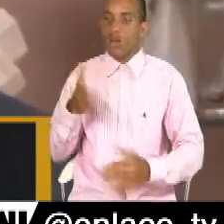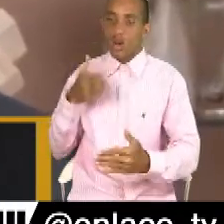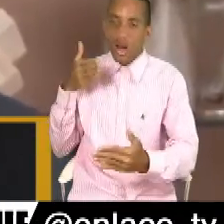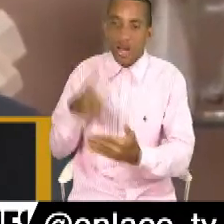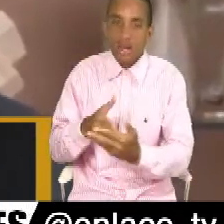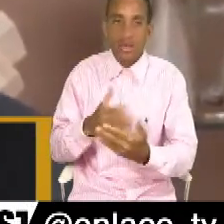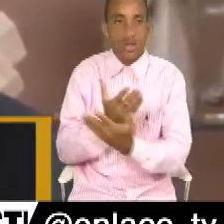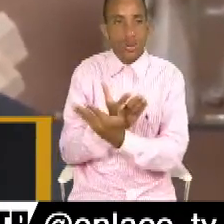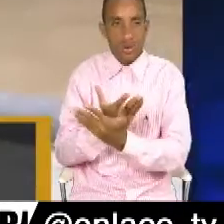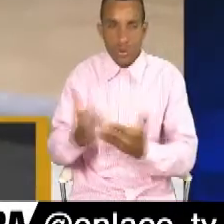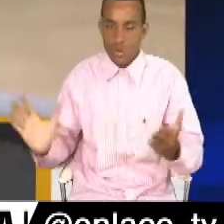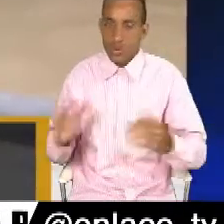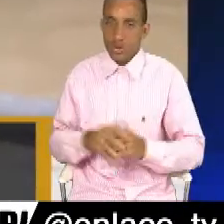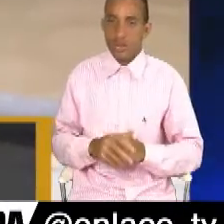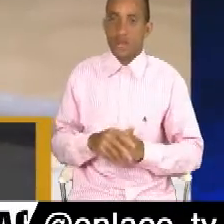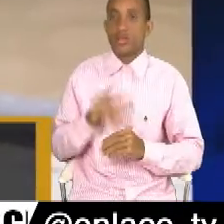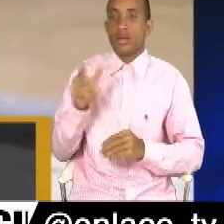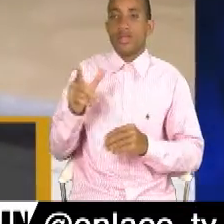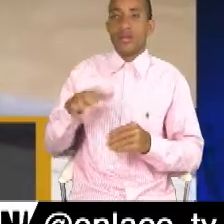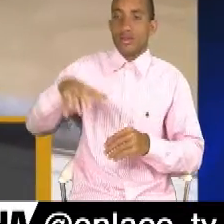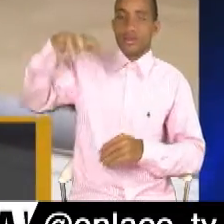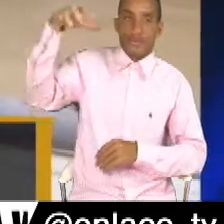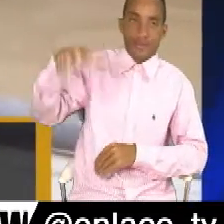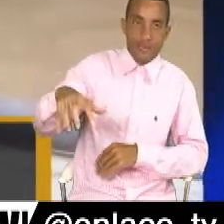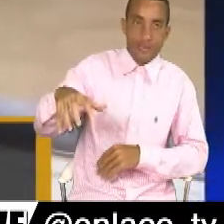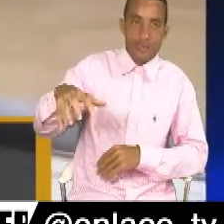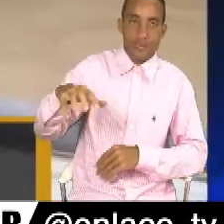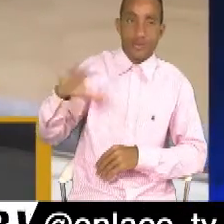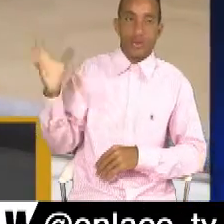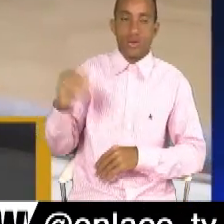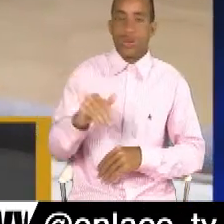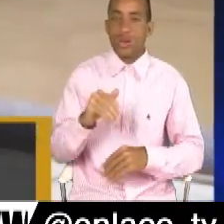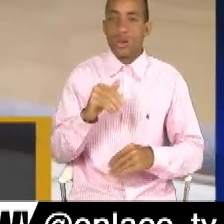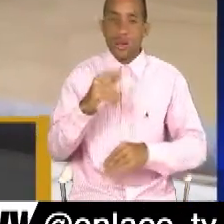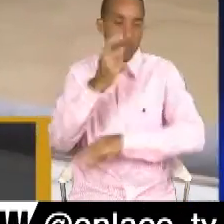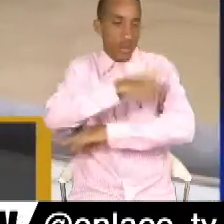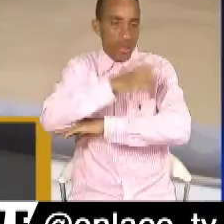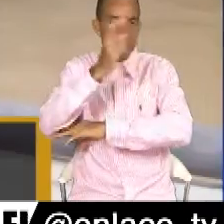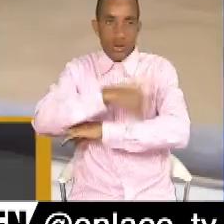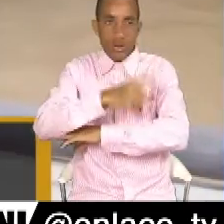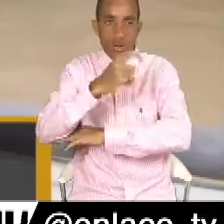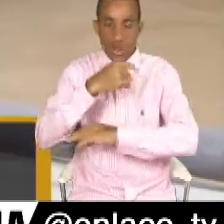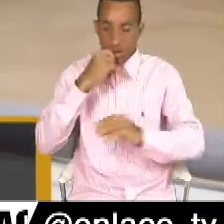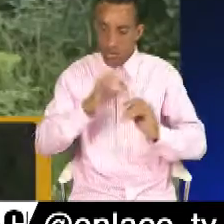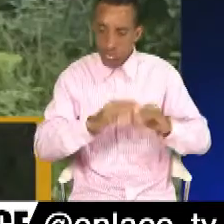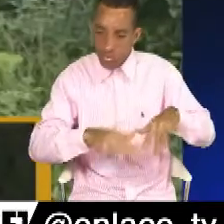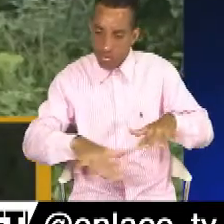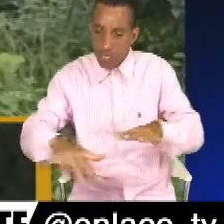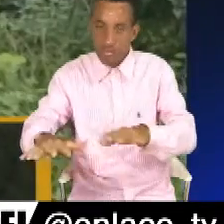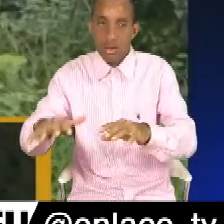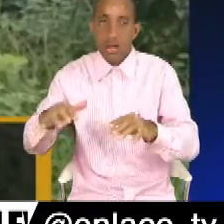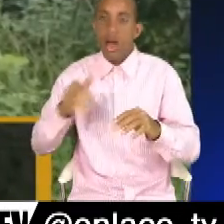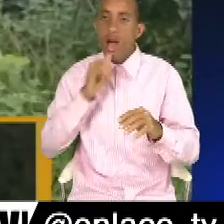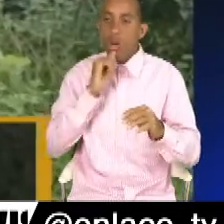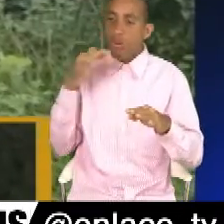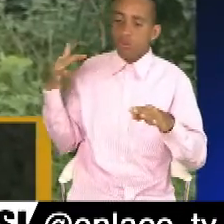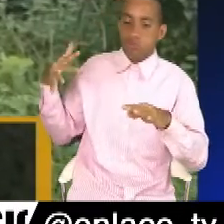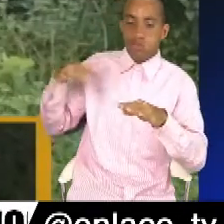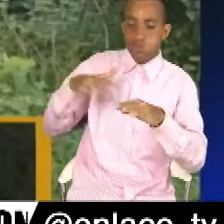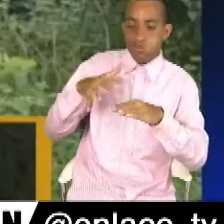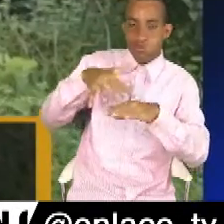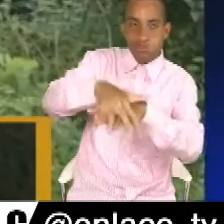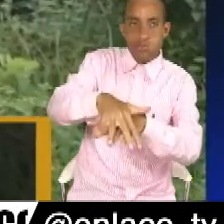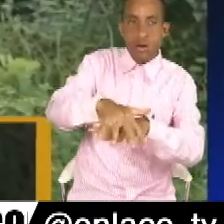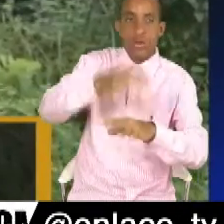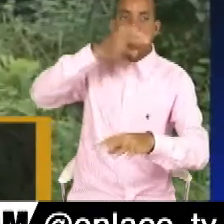dado contra la infraestructura, los regueros de petróleo que ha habido en la región, que están contaminando las aguas que surten el